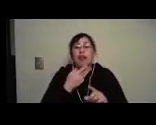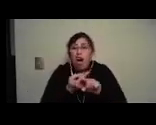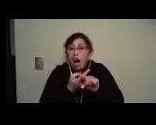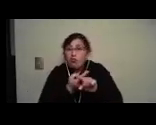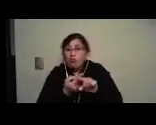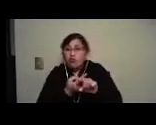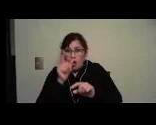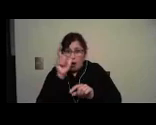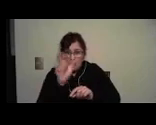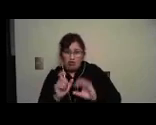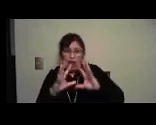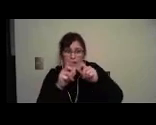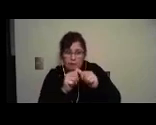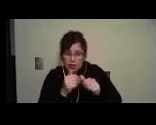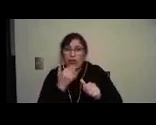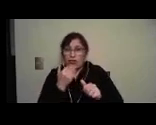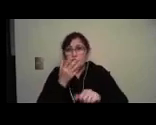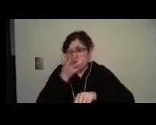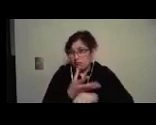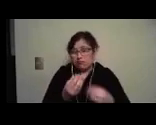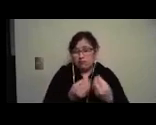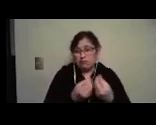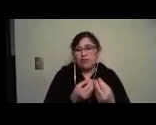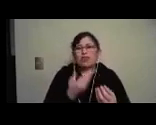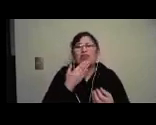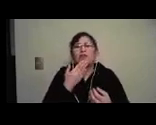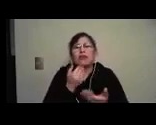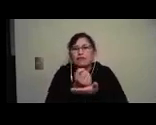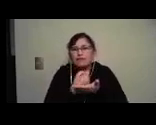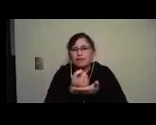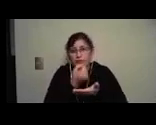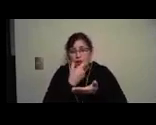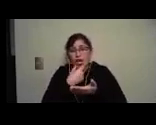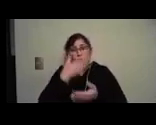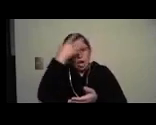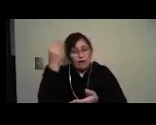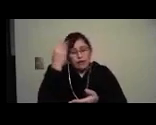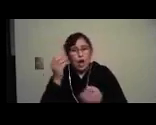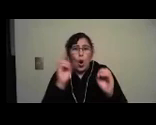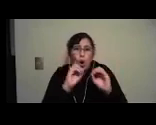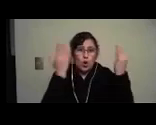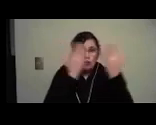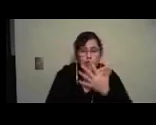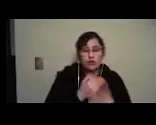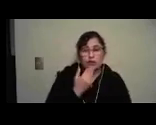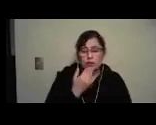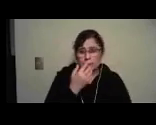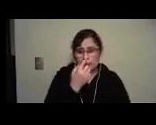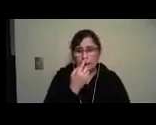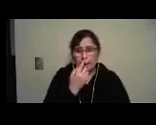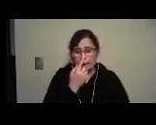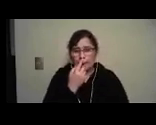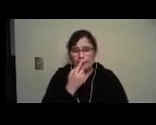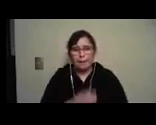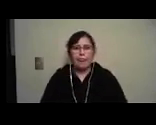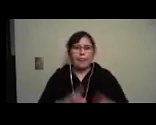cercano, ¿cierto? Y efectos secundarios de los medicamentos que muchas veces también pueden estar enmascarando esto. Les muestro